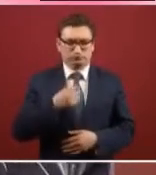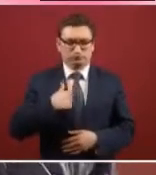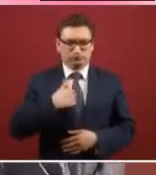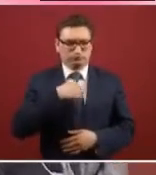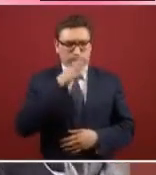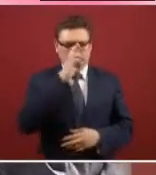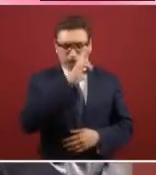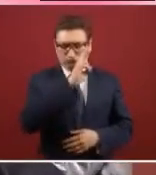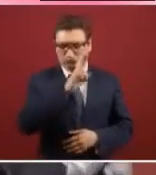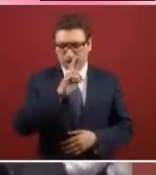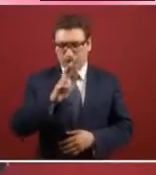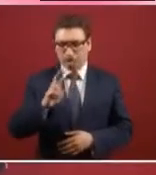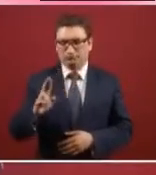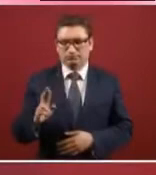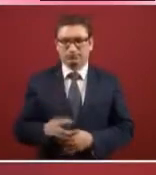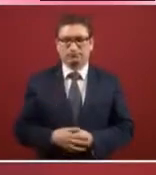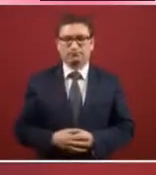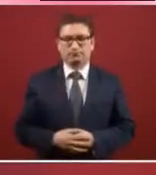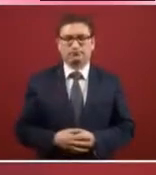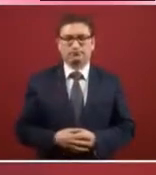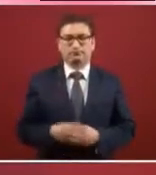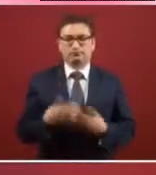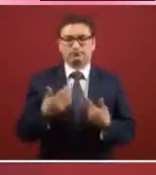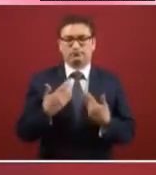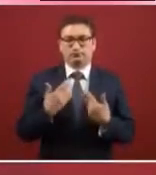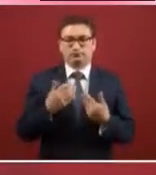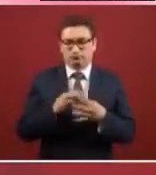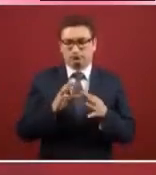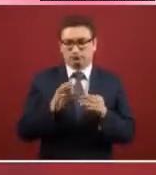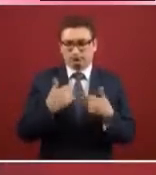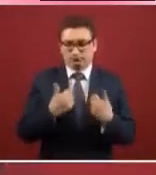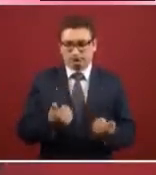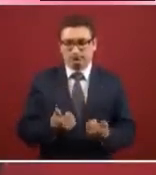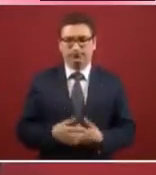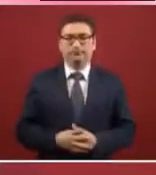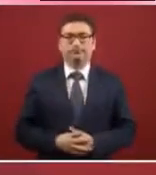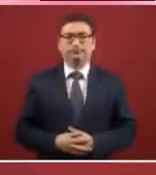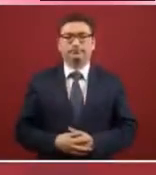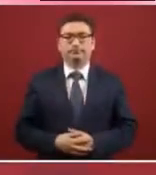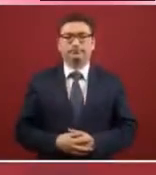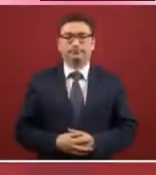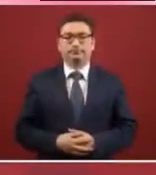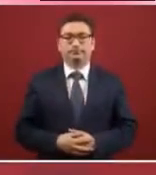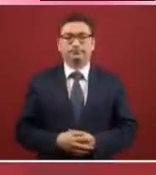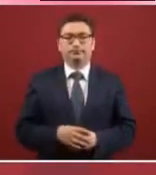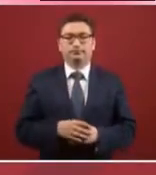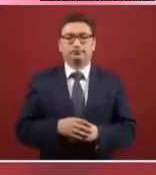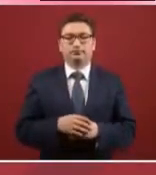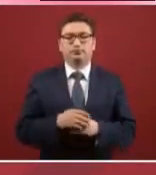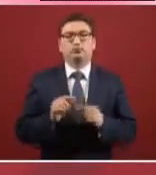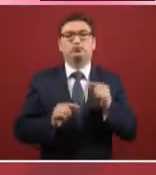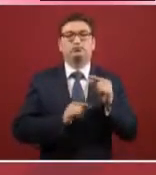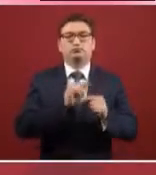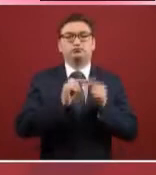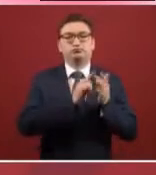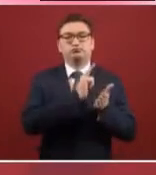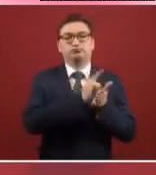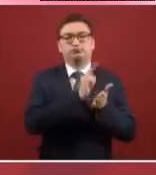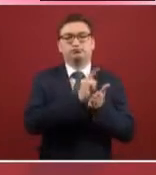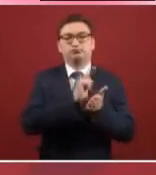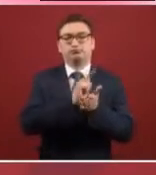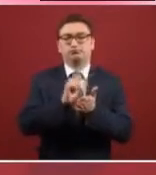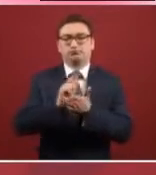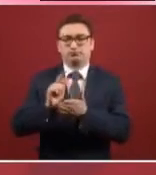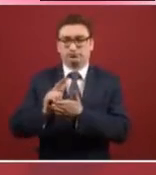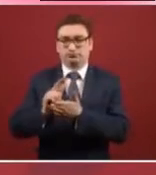pero in a respectful para way, que se entienda bien. So that you understand well. Se tiene que ir limpiando. We need to clean. De